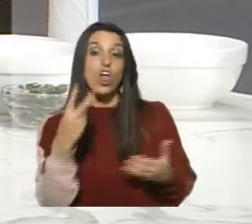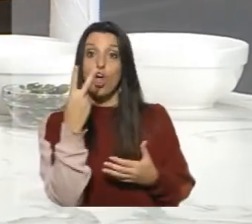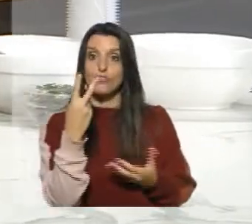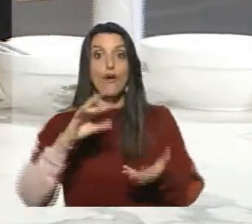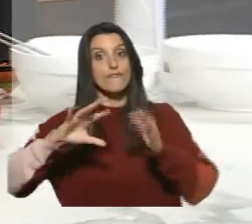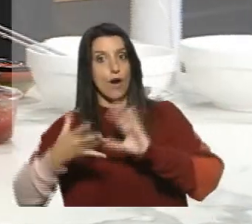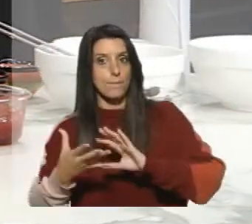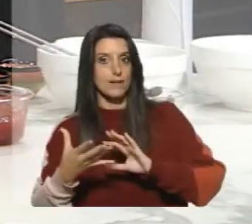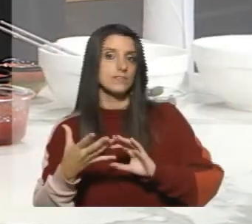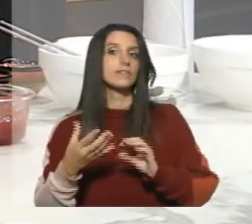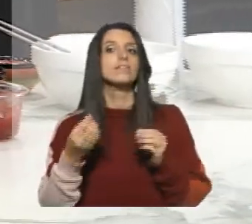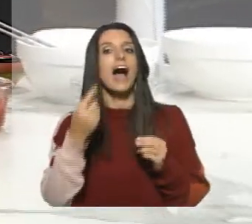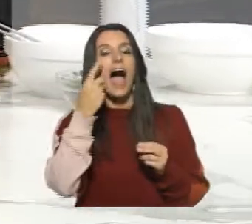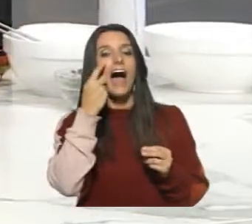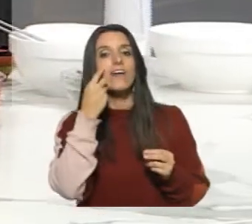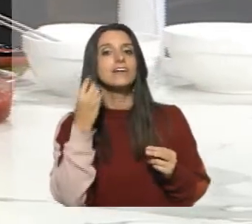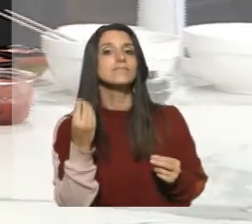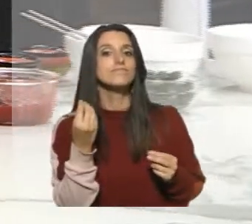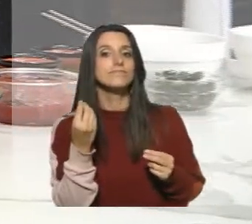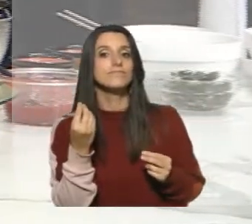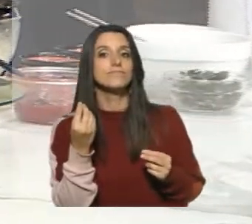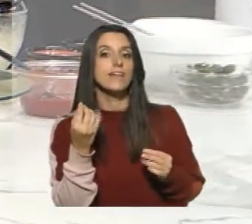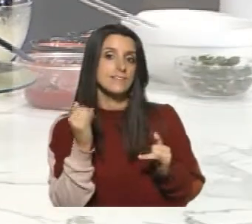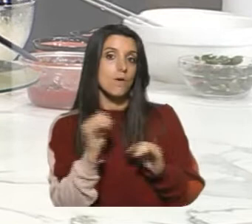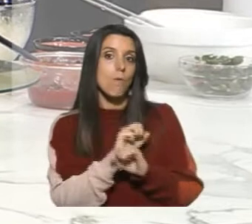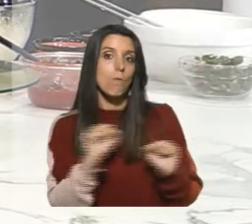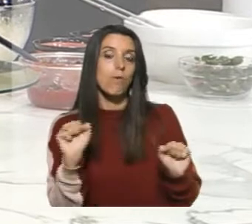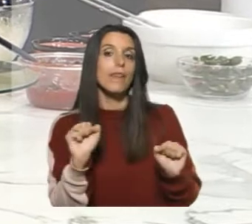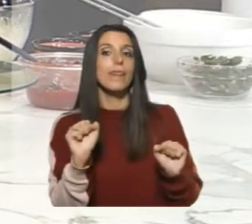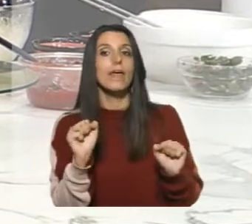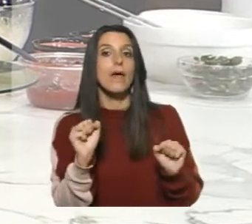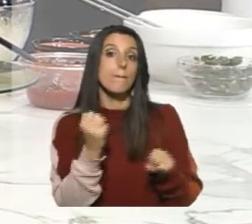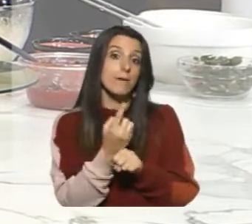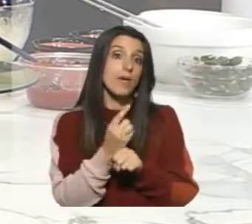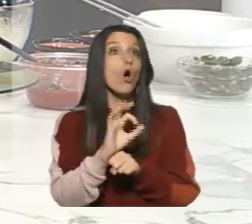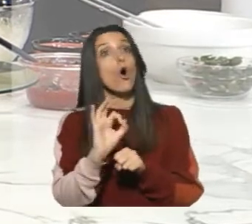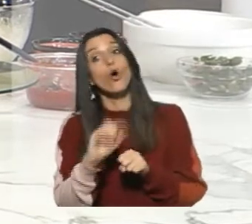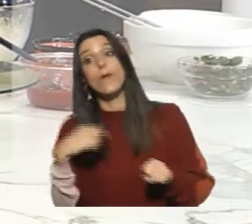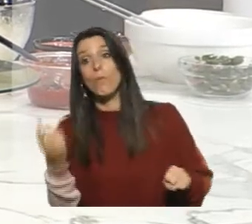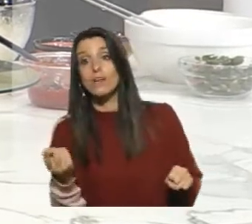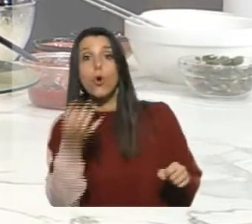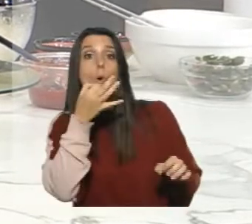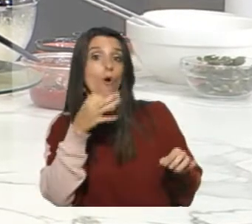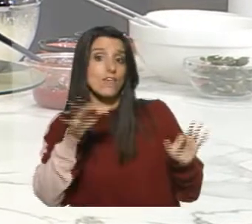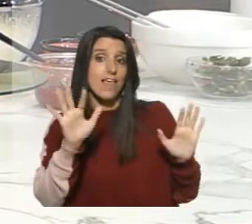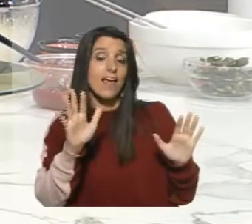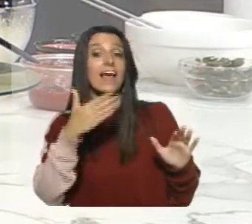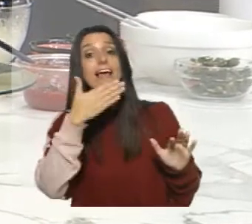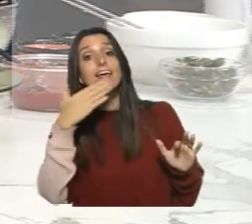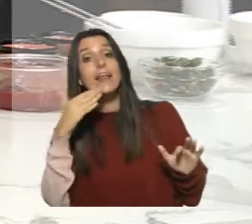como vos lo podés hacer. A ver si se ve, creo que sí. Le podés poner una cosa primero o otra después, eso es como tú quieras. ¿La crema o